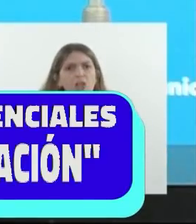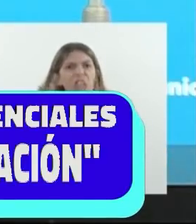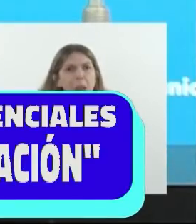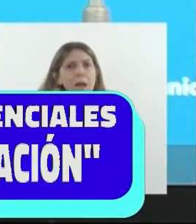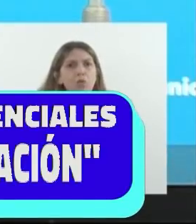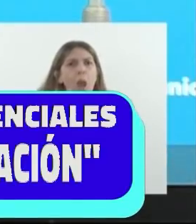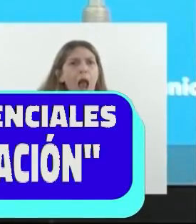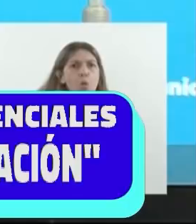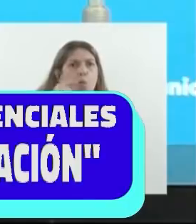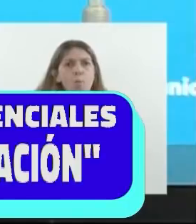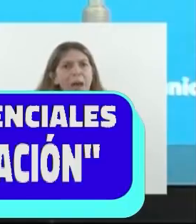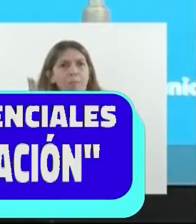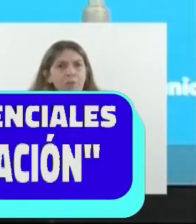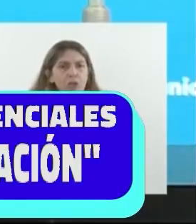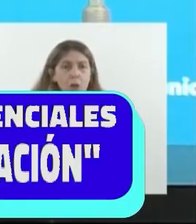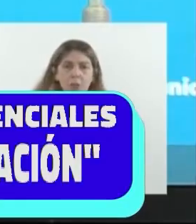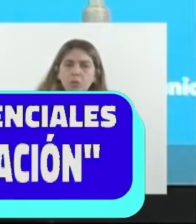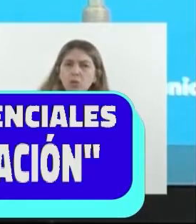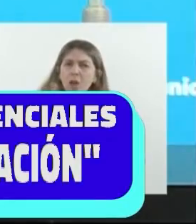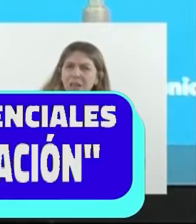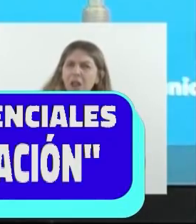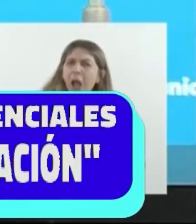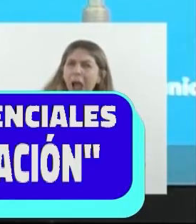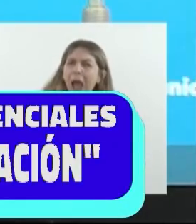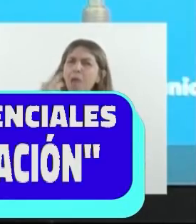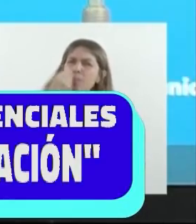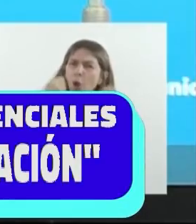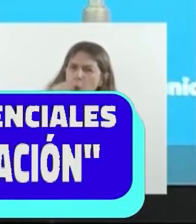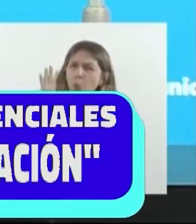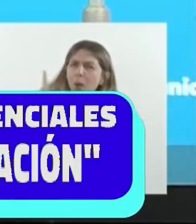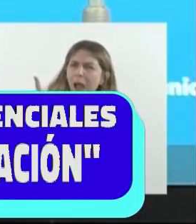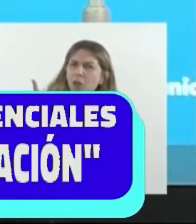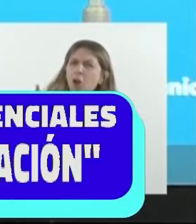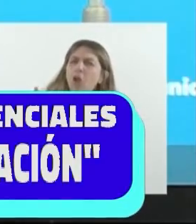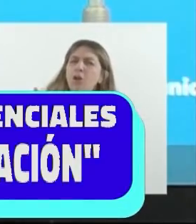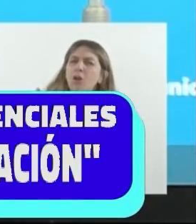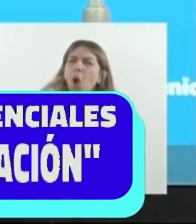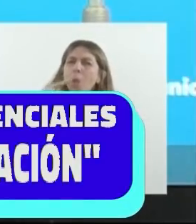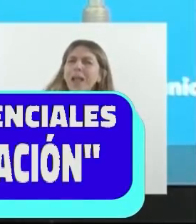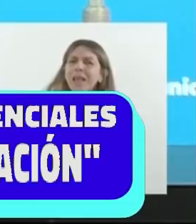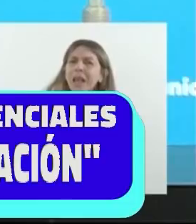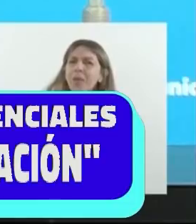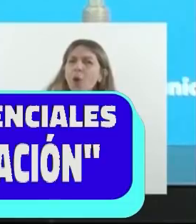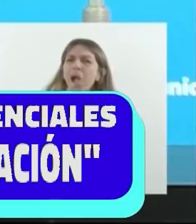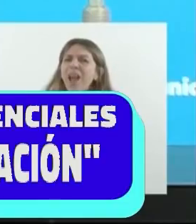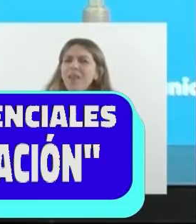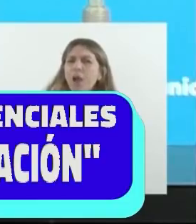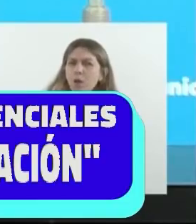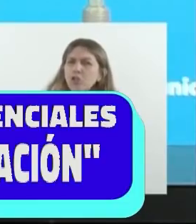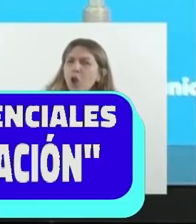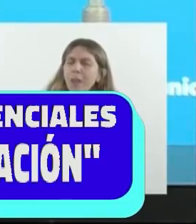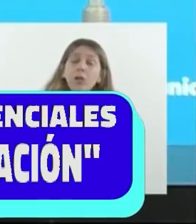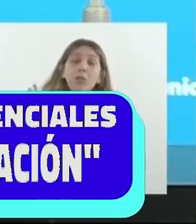Yo entiendo el deseo y la preocupación del jefe de gobierno, pero yo tengo una